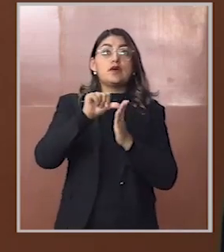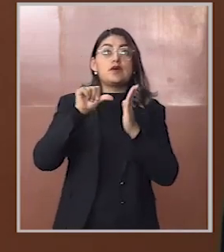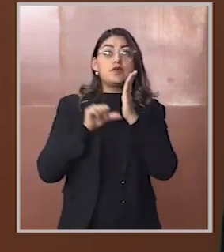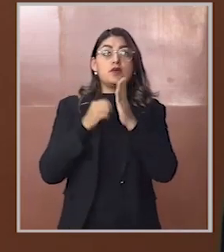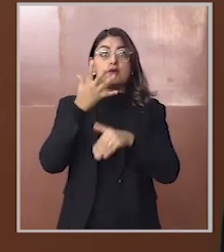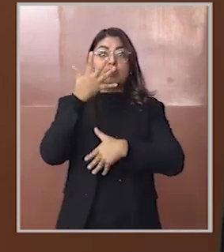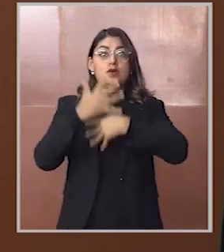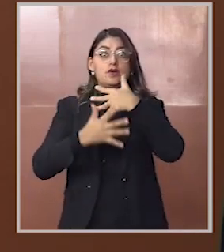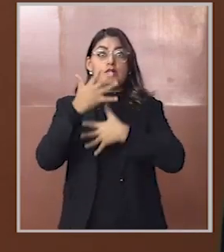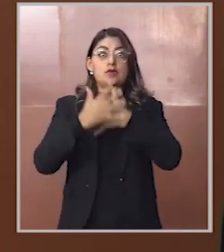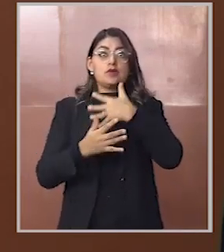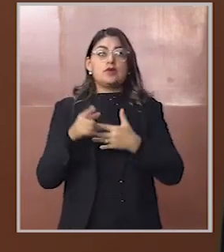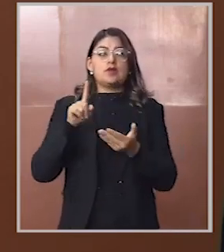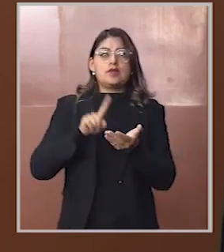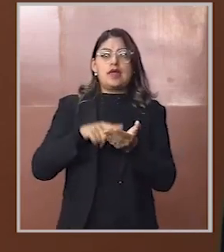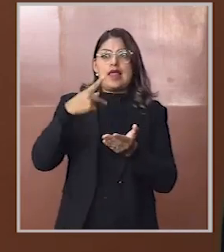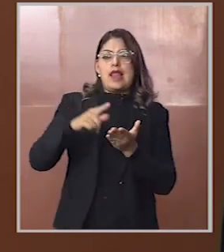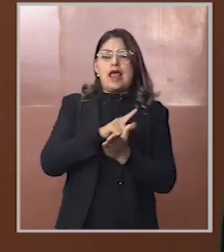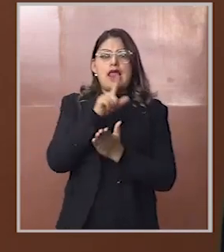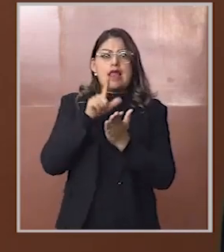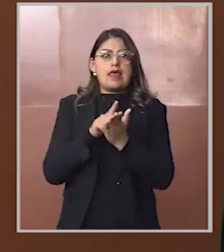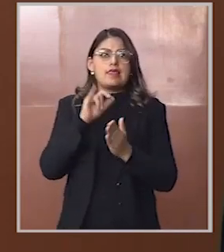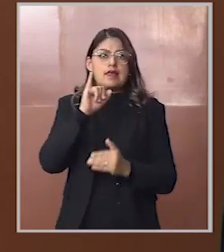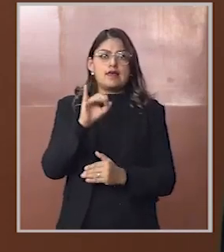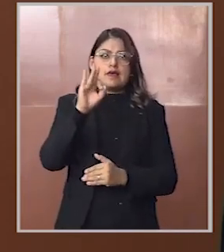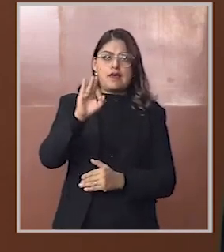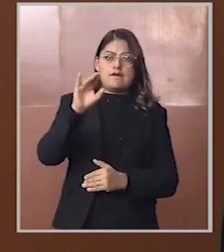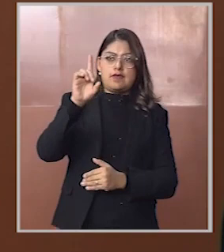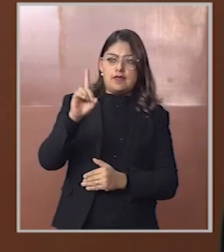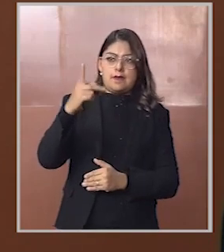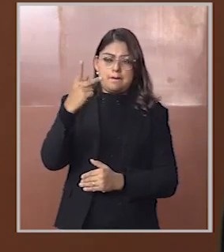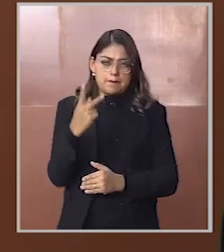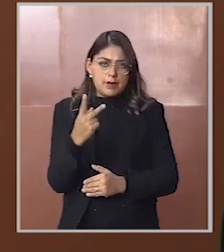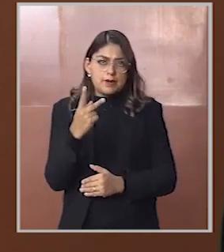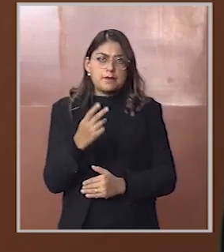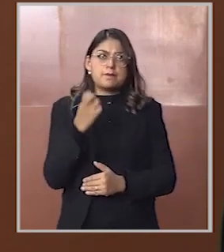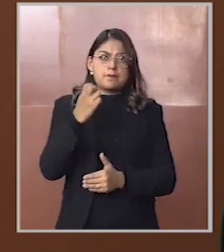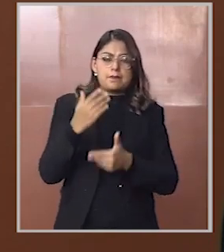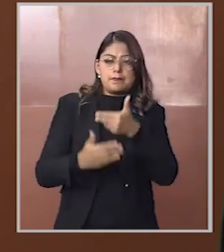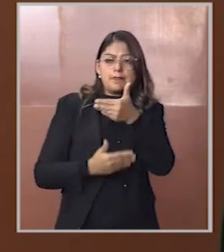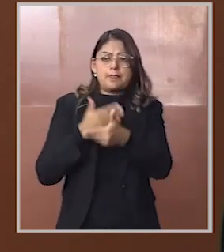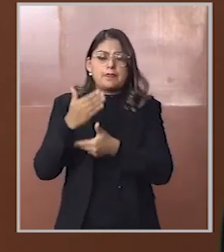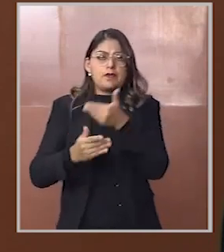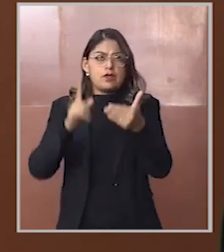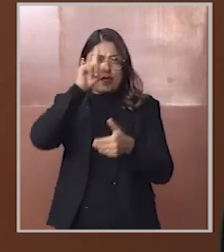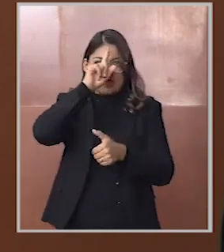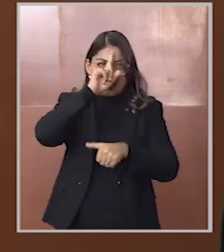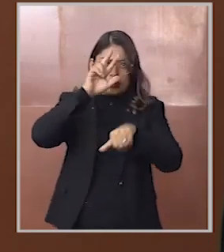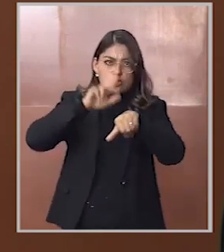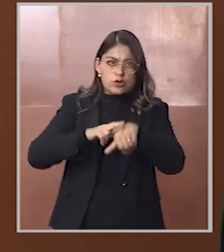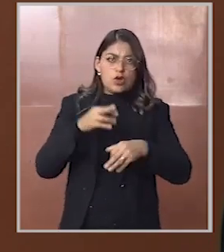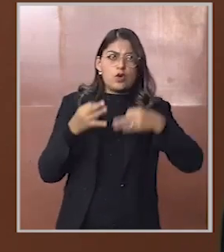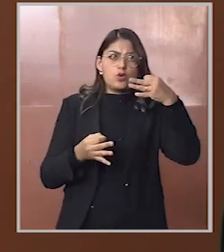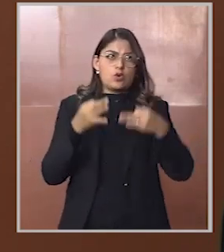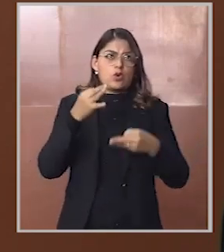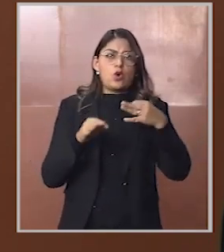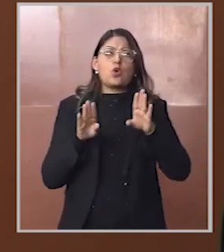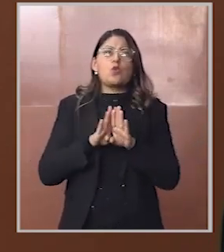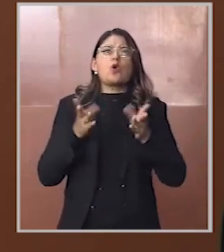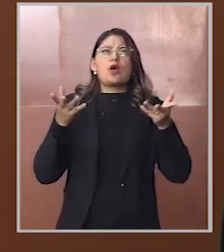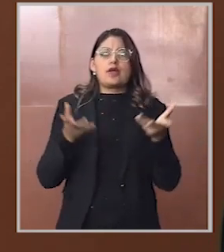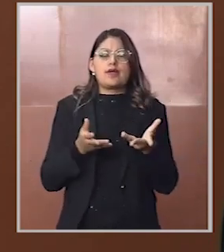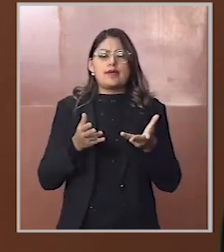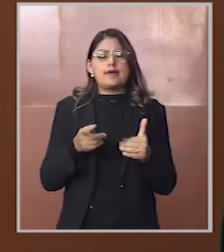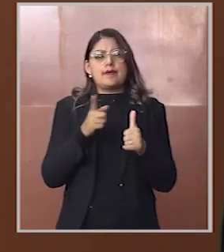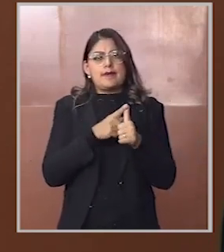artículo 15 fracción qua de la propia ley del Instituto Federal de defensoría pública los servicios de asesoría jurídica se prest están